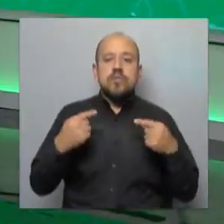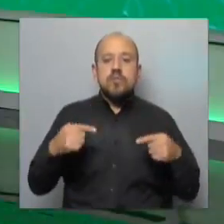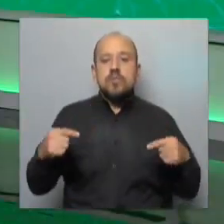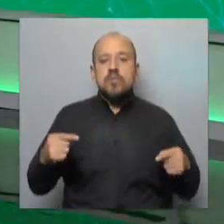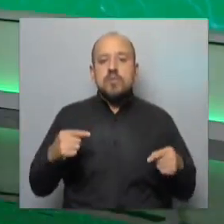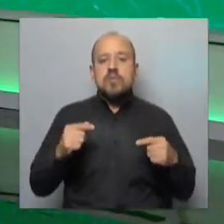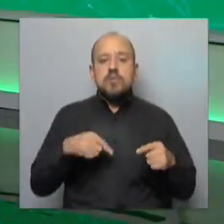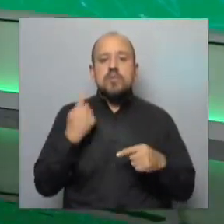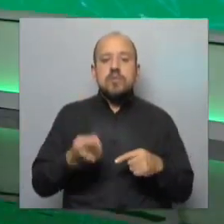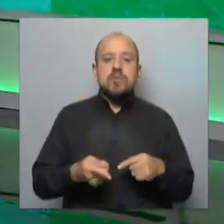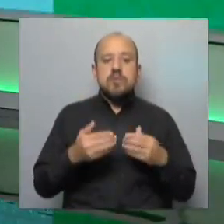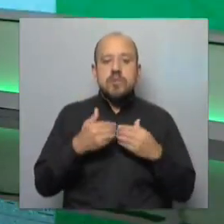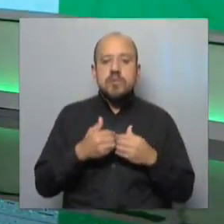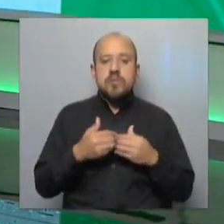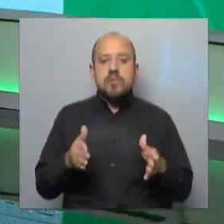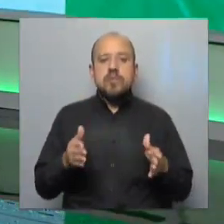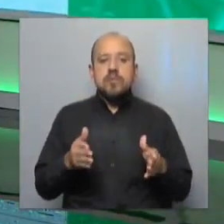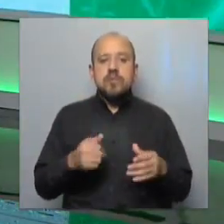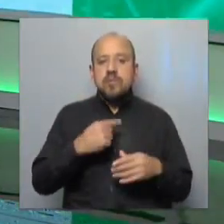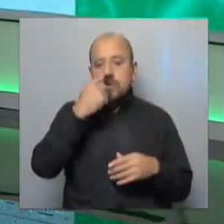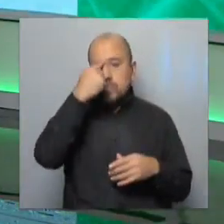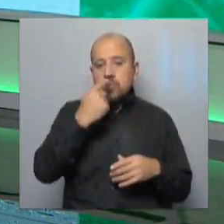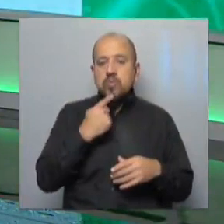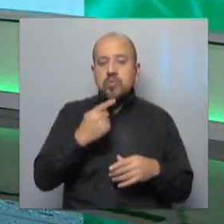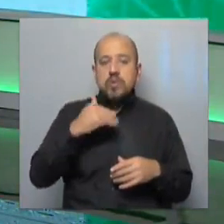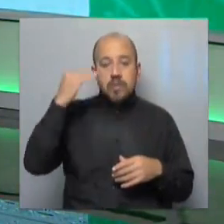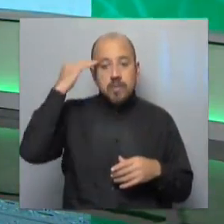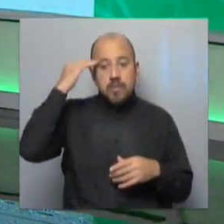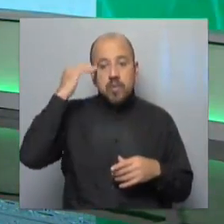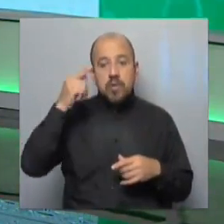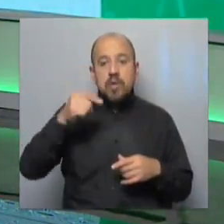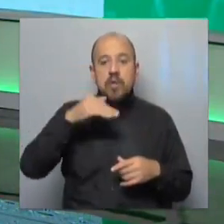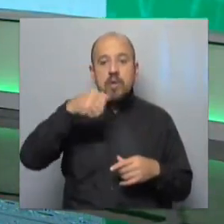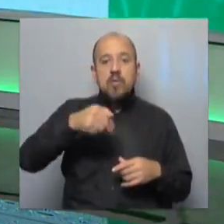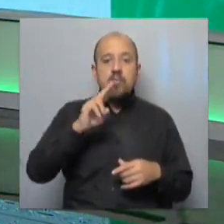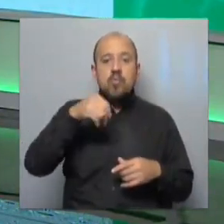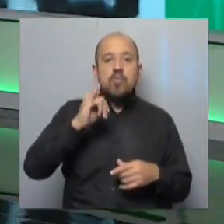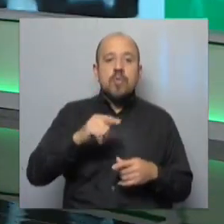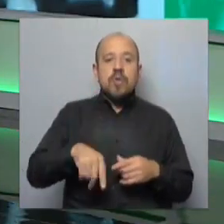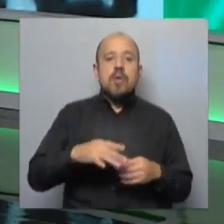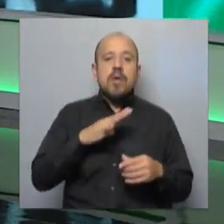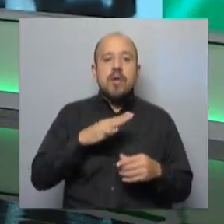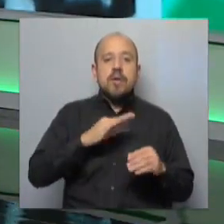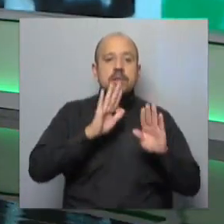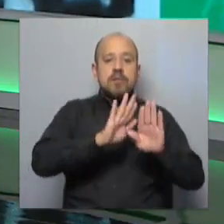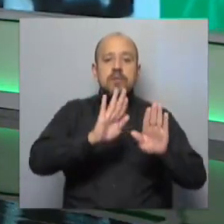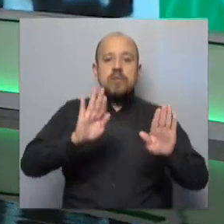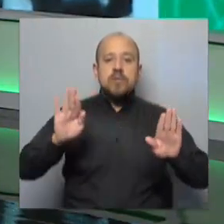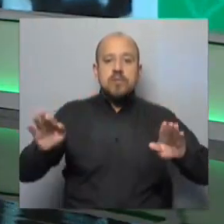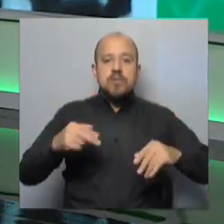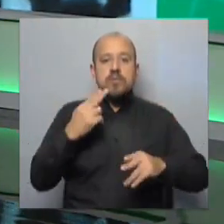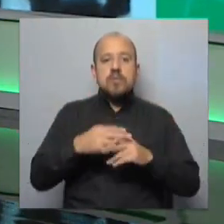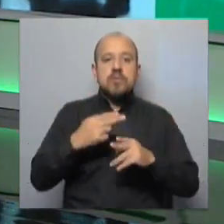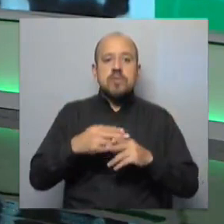para mañana comienzo con el museo de la memoria el mundo tiene una exposición nueva que está muy bien se